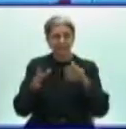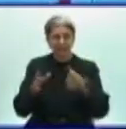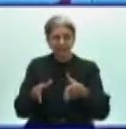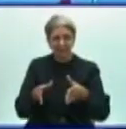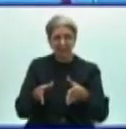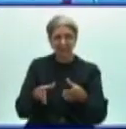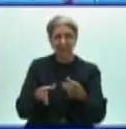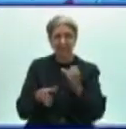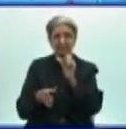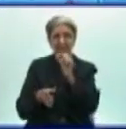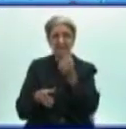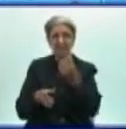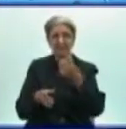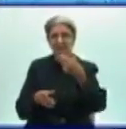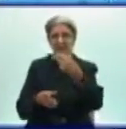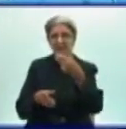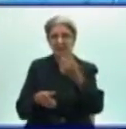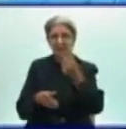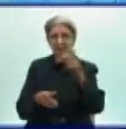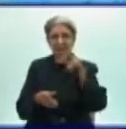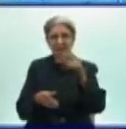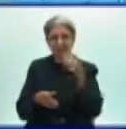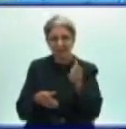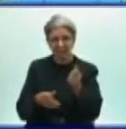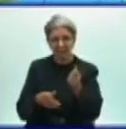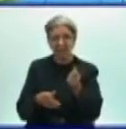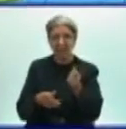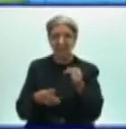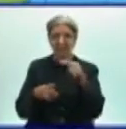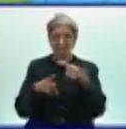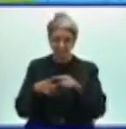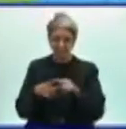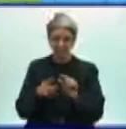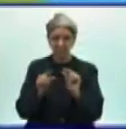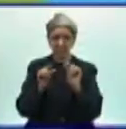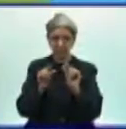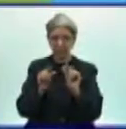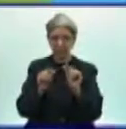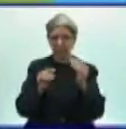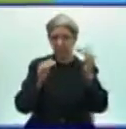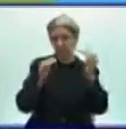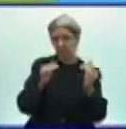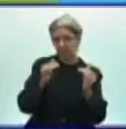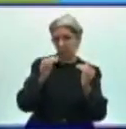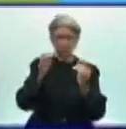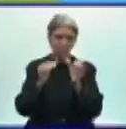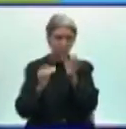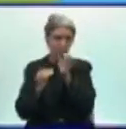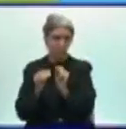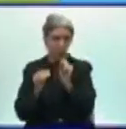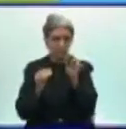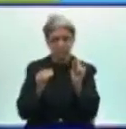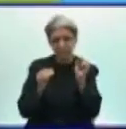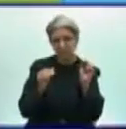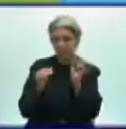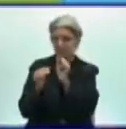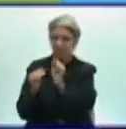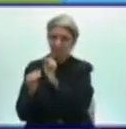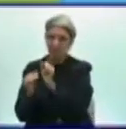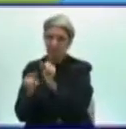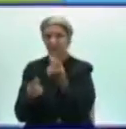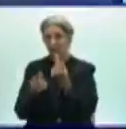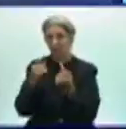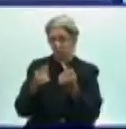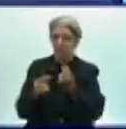porque son parte del Sahara, pero también tienen porciones en el sur del Sahara. Y por eso hay criterios que